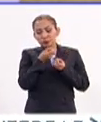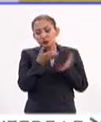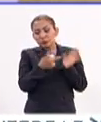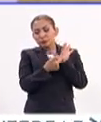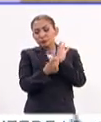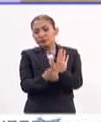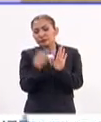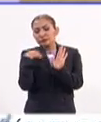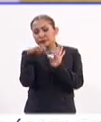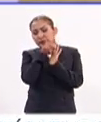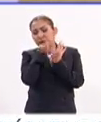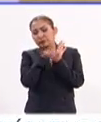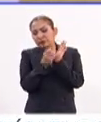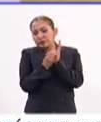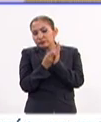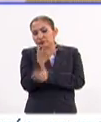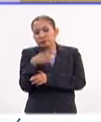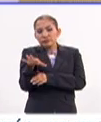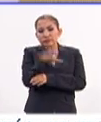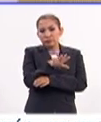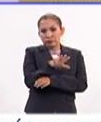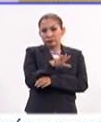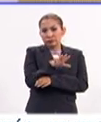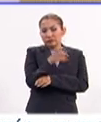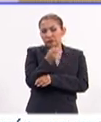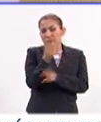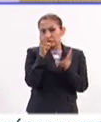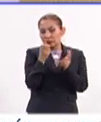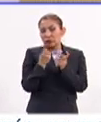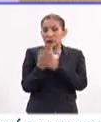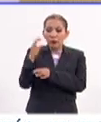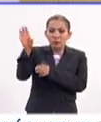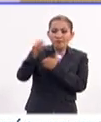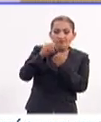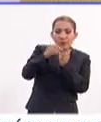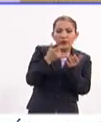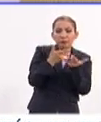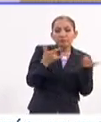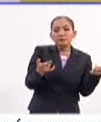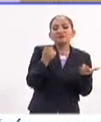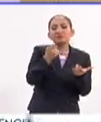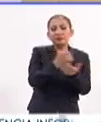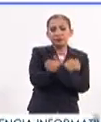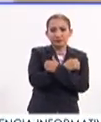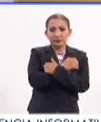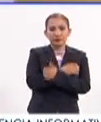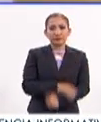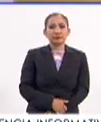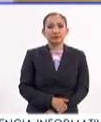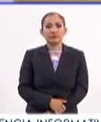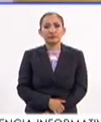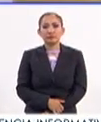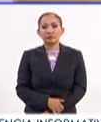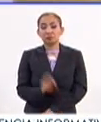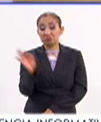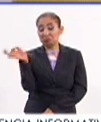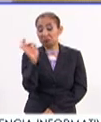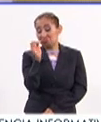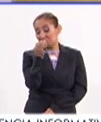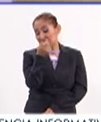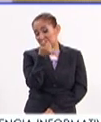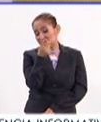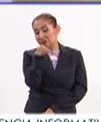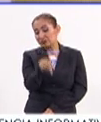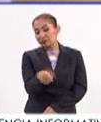una metodología novedosa en el campo y nuevas fuentes para hacer historia de la educación. Es poco probable